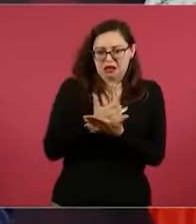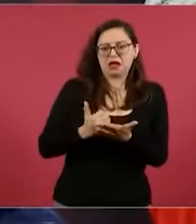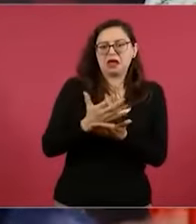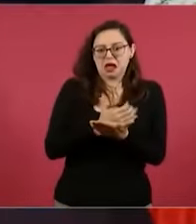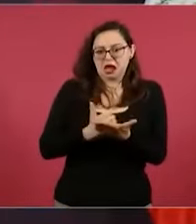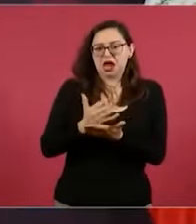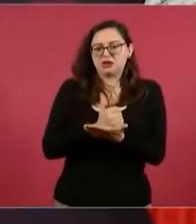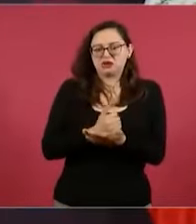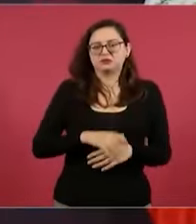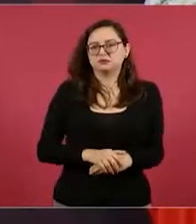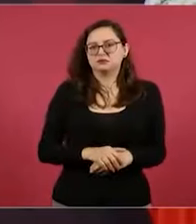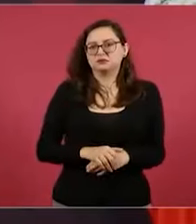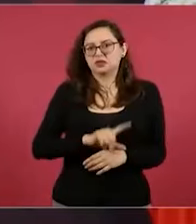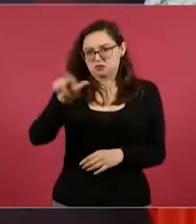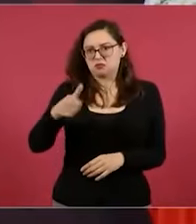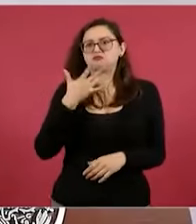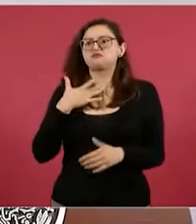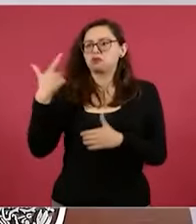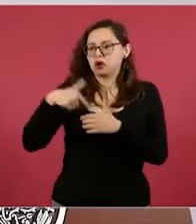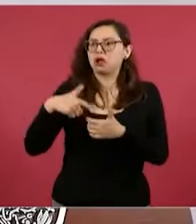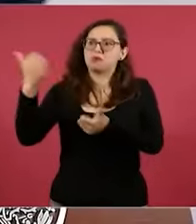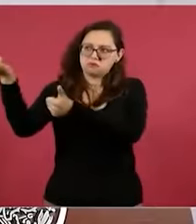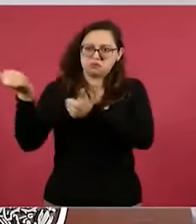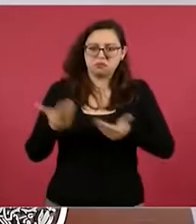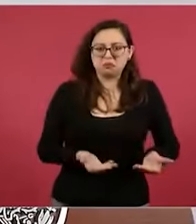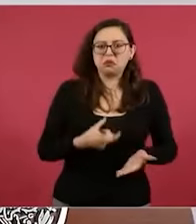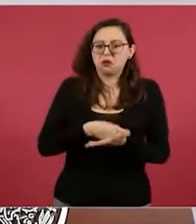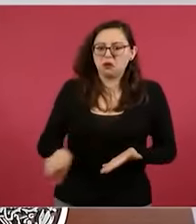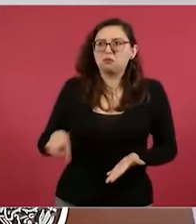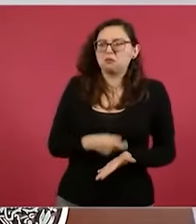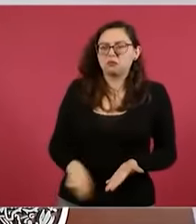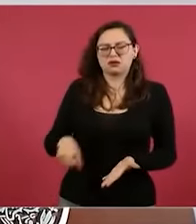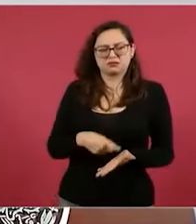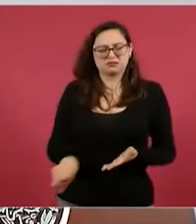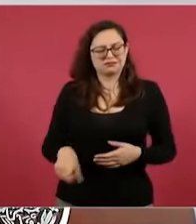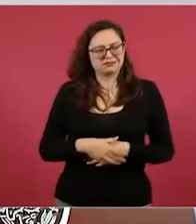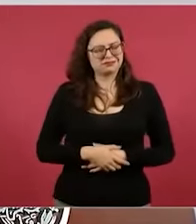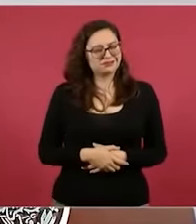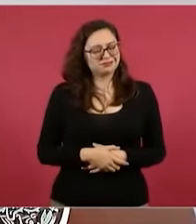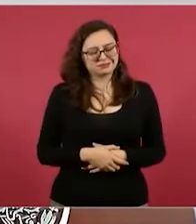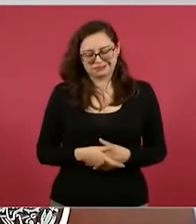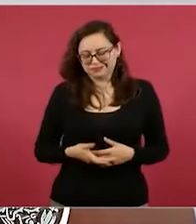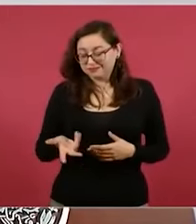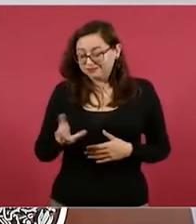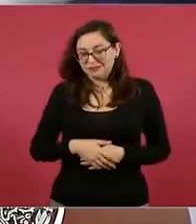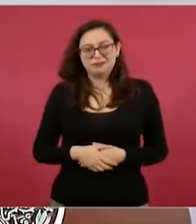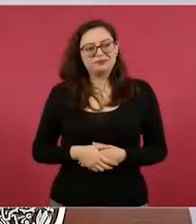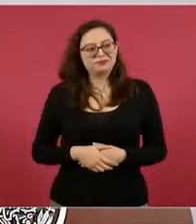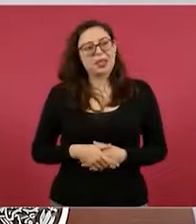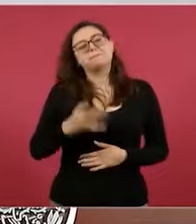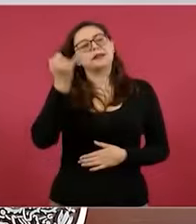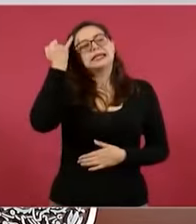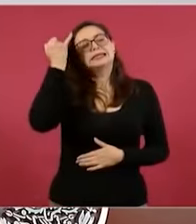O sea, vender naranja y comprar jugo de naranja, porque se vendía el